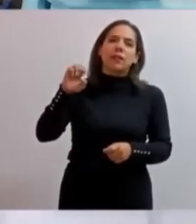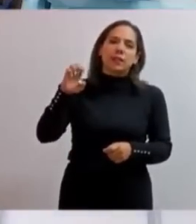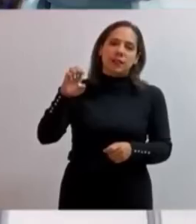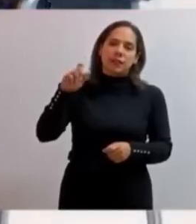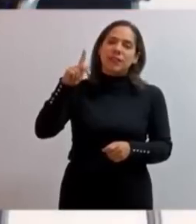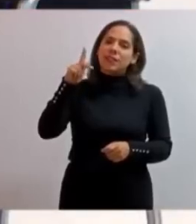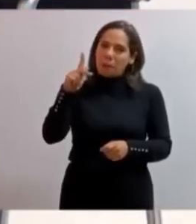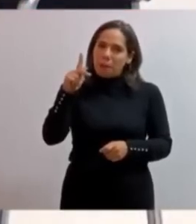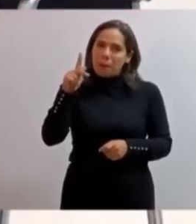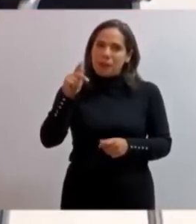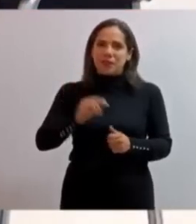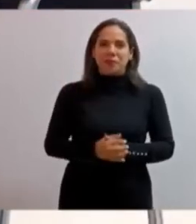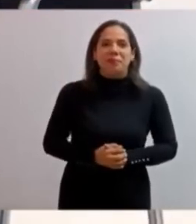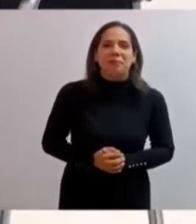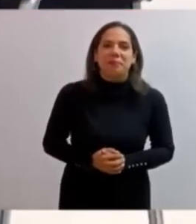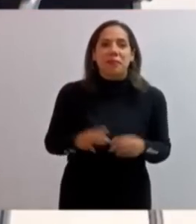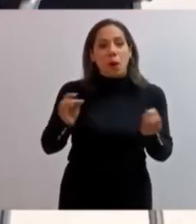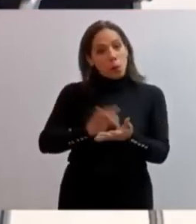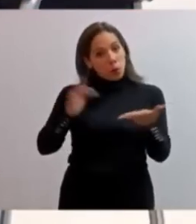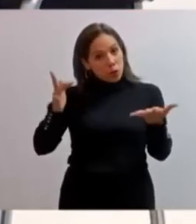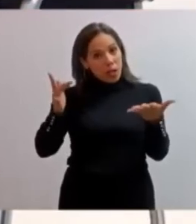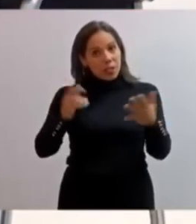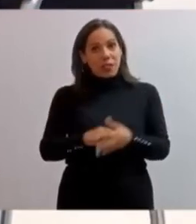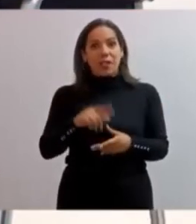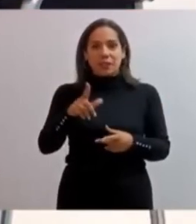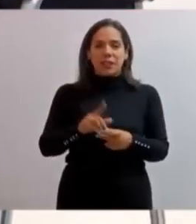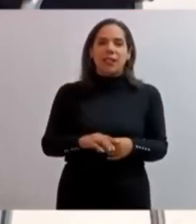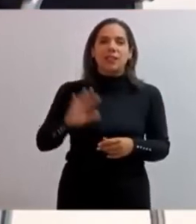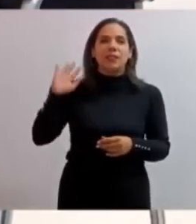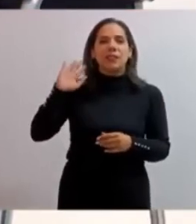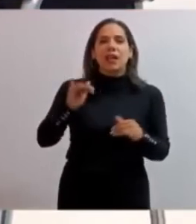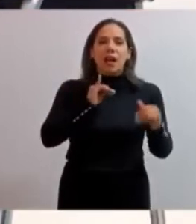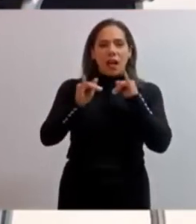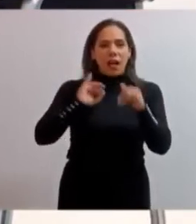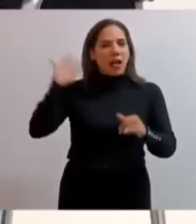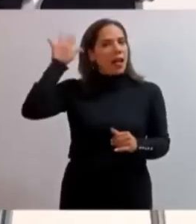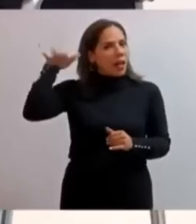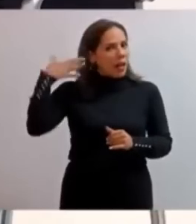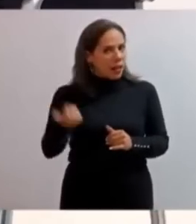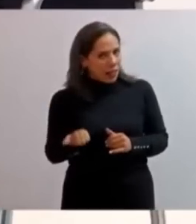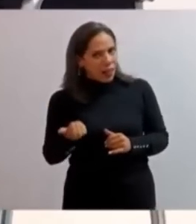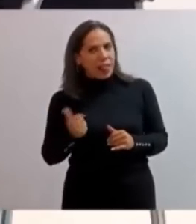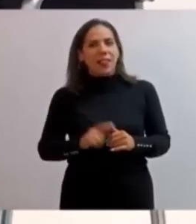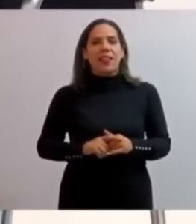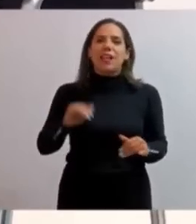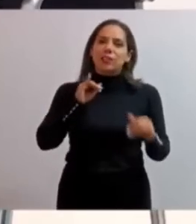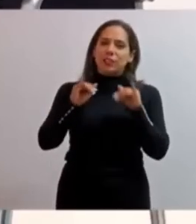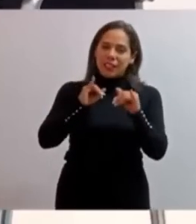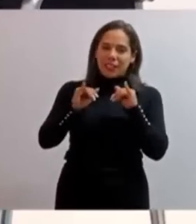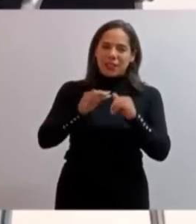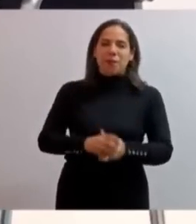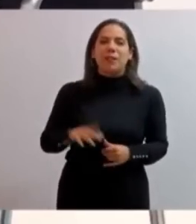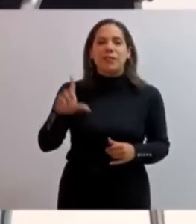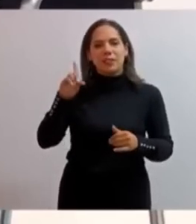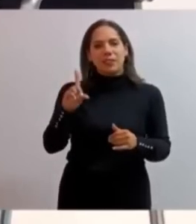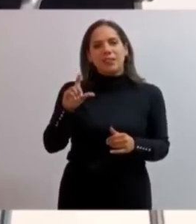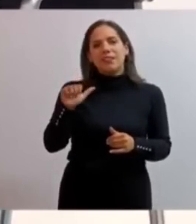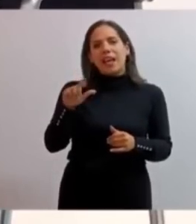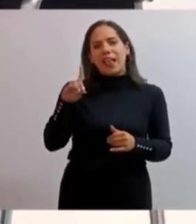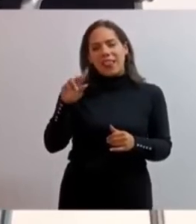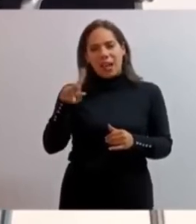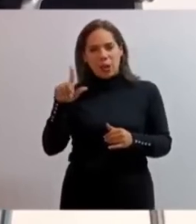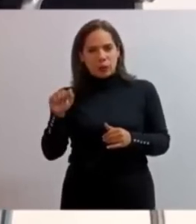fabulosa participación. Quiero agradecer también a Daluz Vital García, que nos está ayudando con el lenguaje de